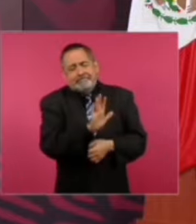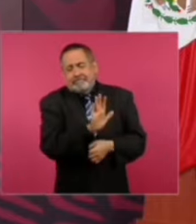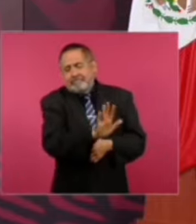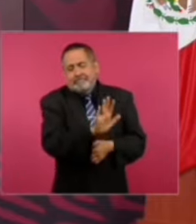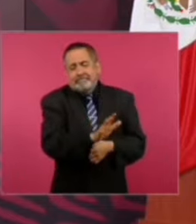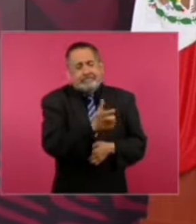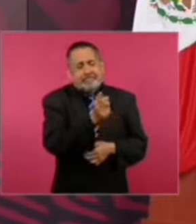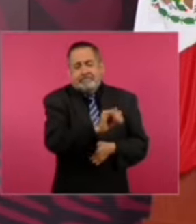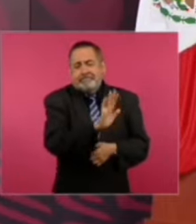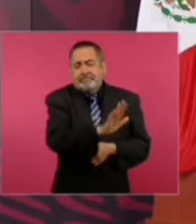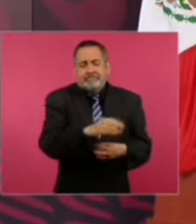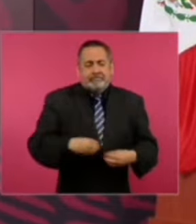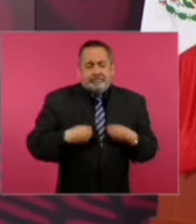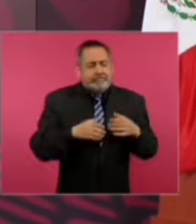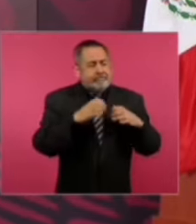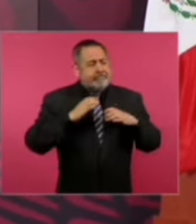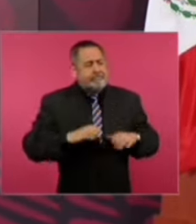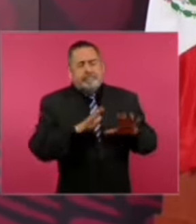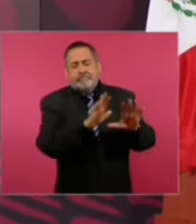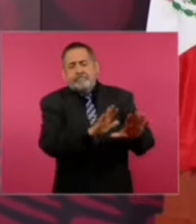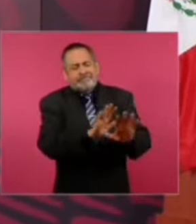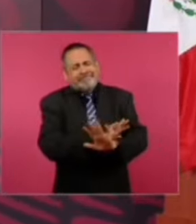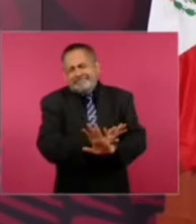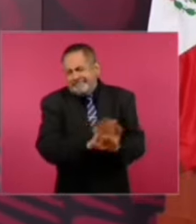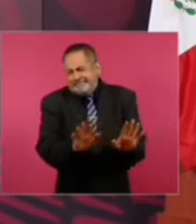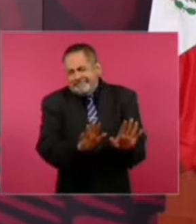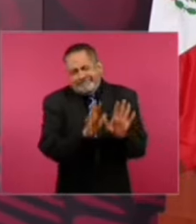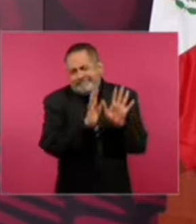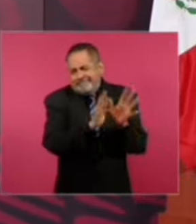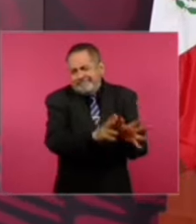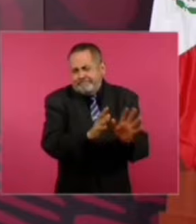una concepción de las cosas,